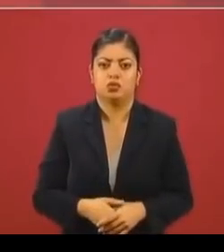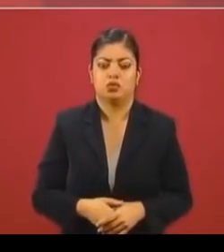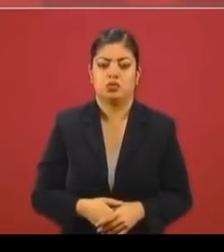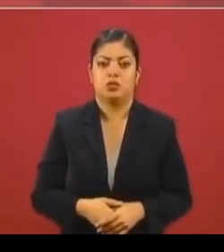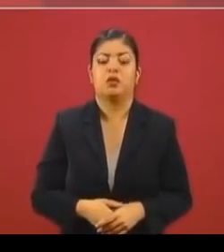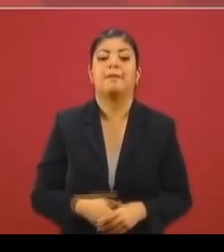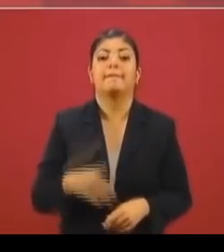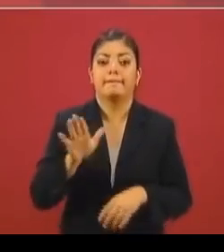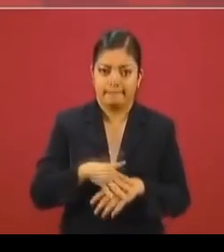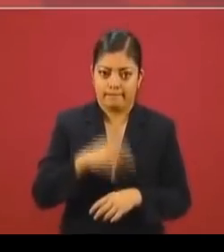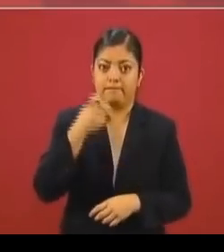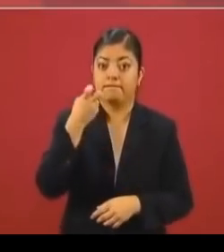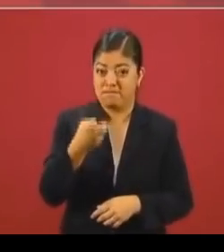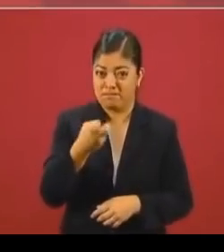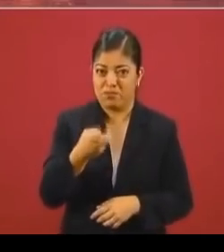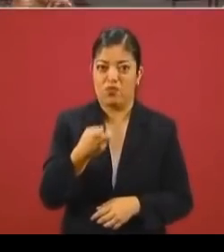Por eso